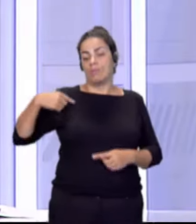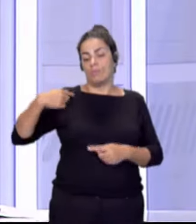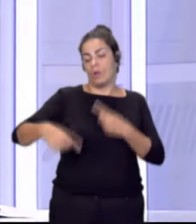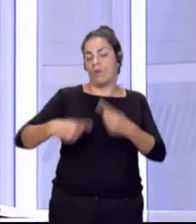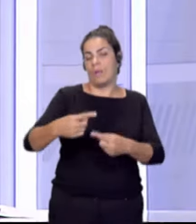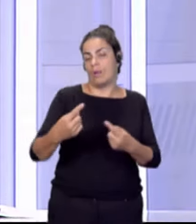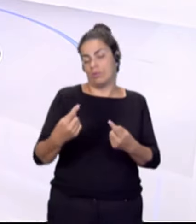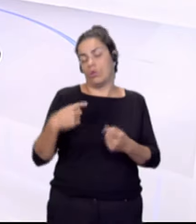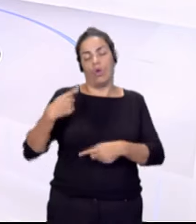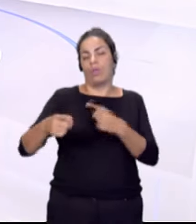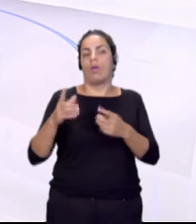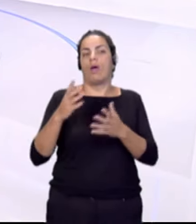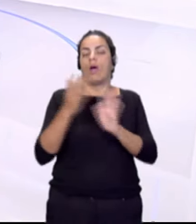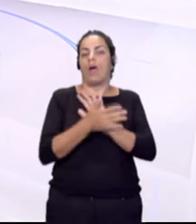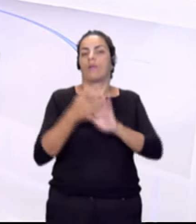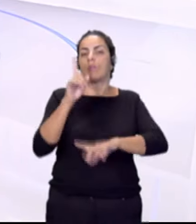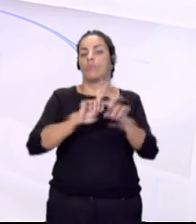¿no?